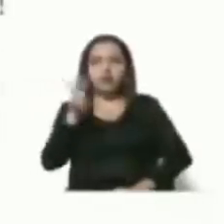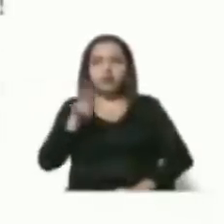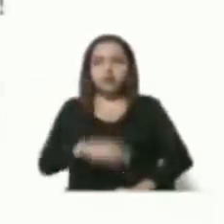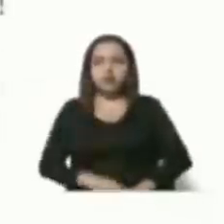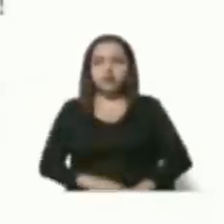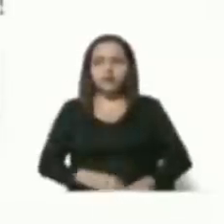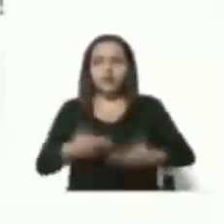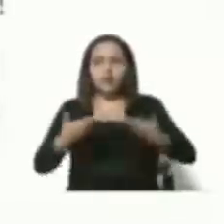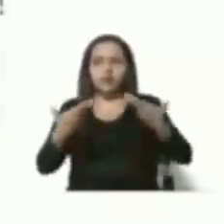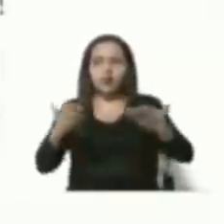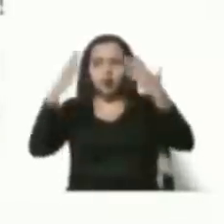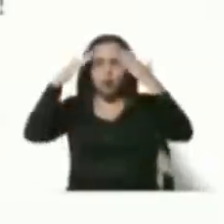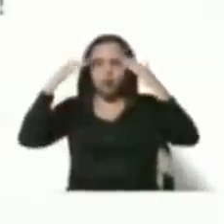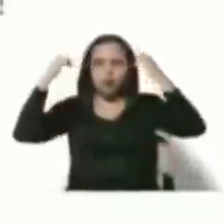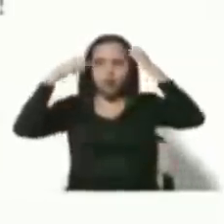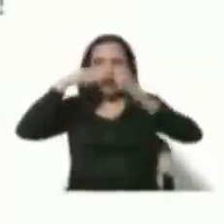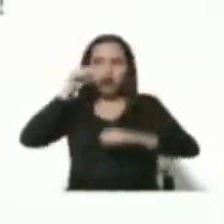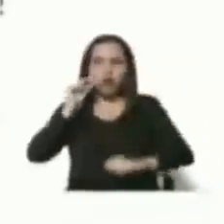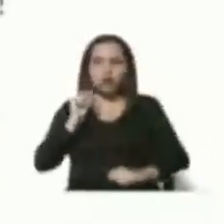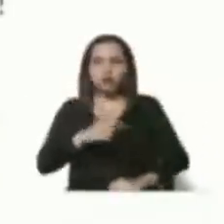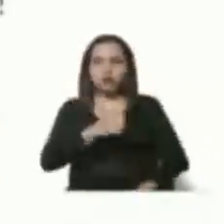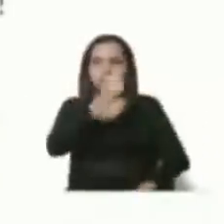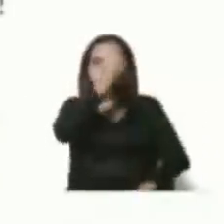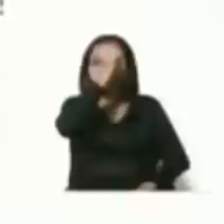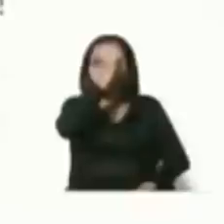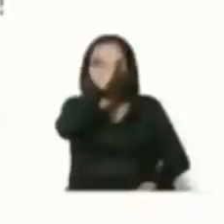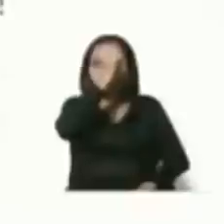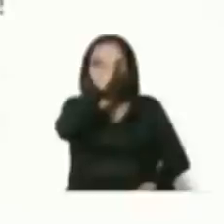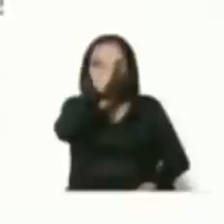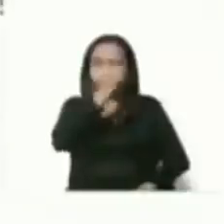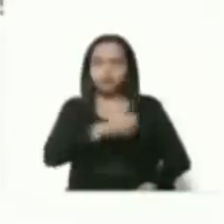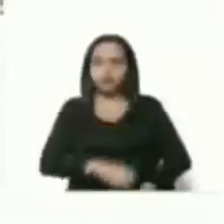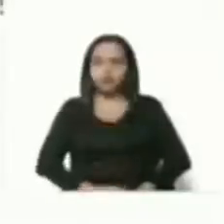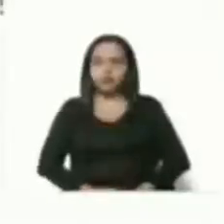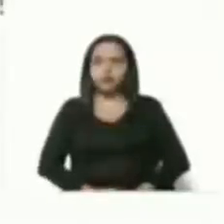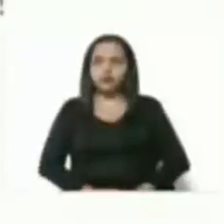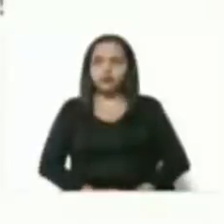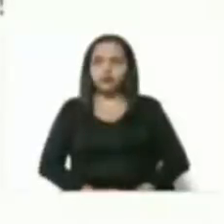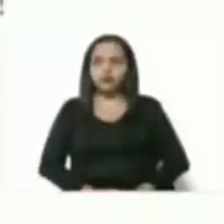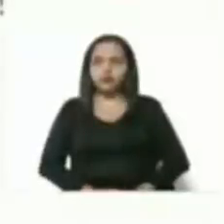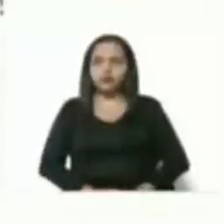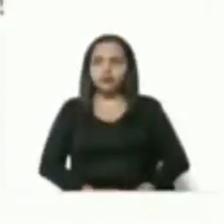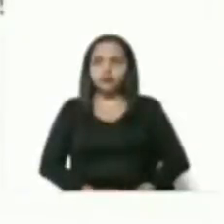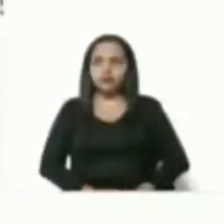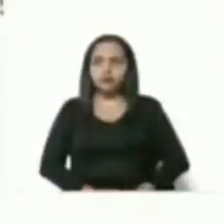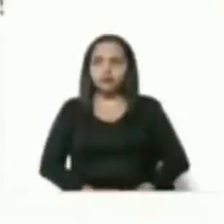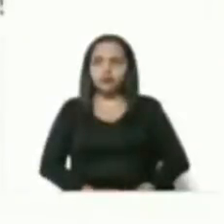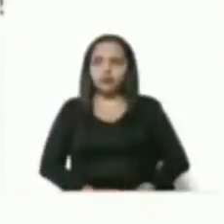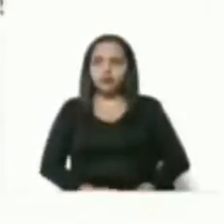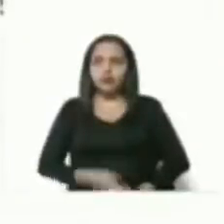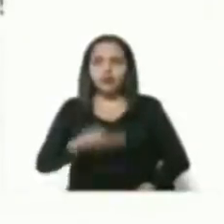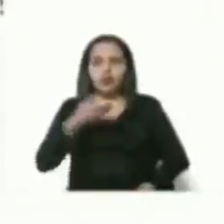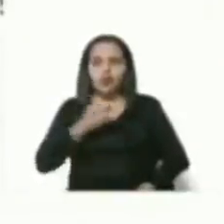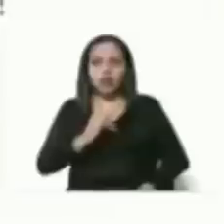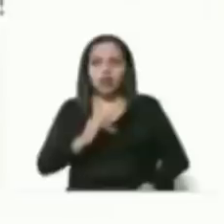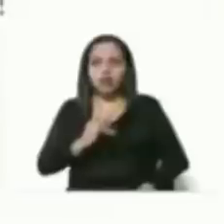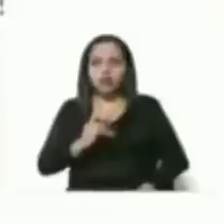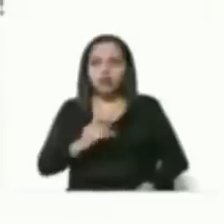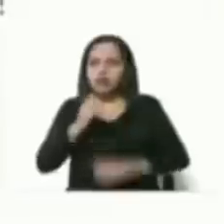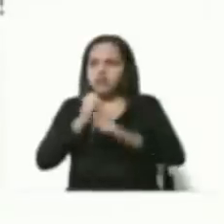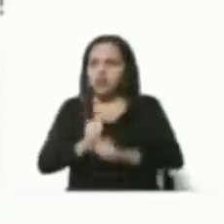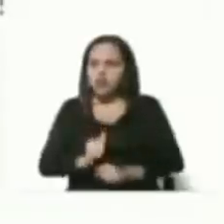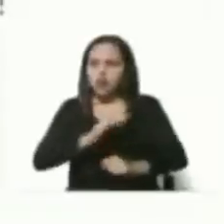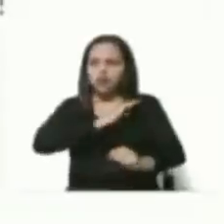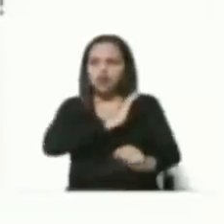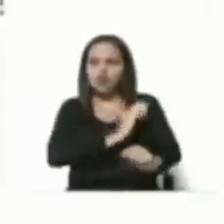tiempo después esto fue confirmado por maduro al decir que estuvo al tanto en las conversaciones de padrinos con el